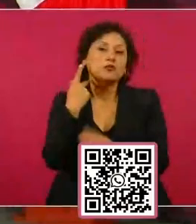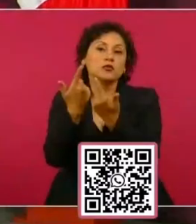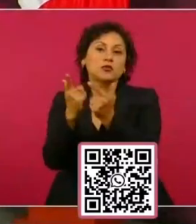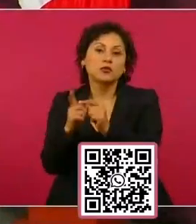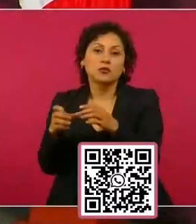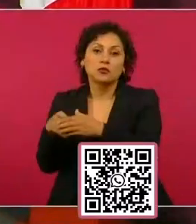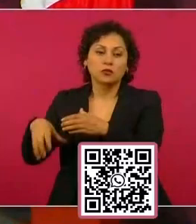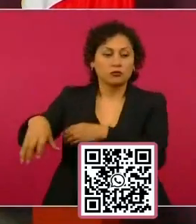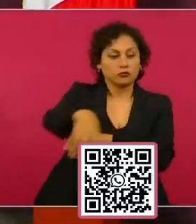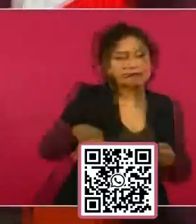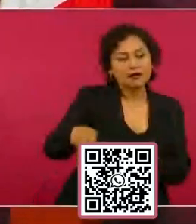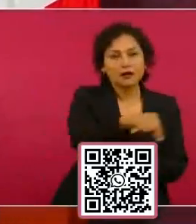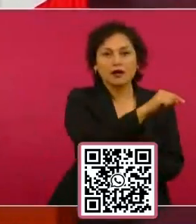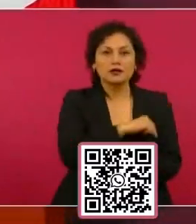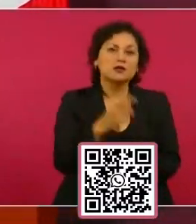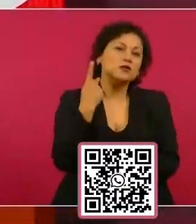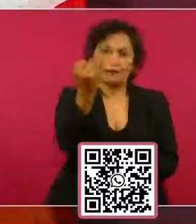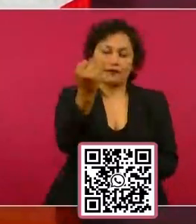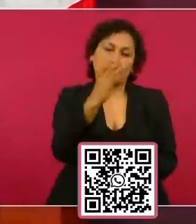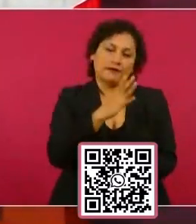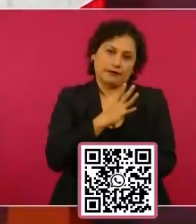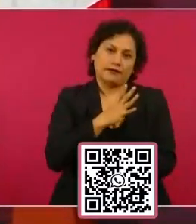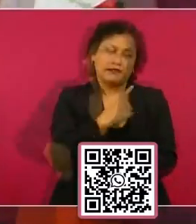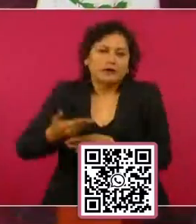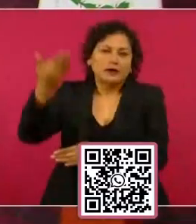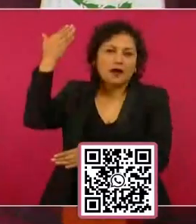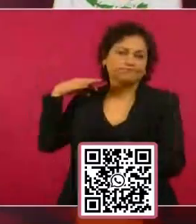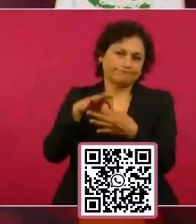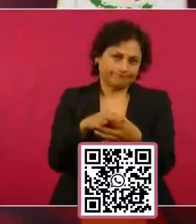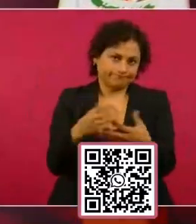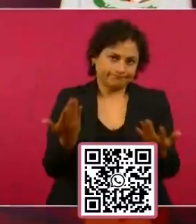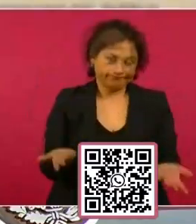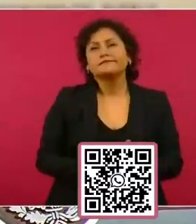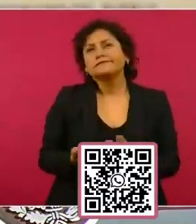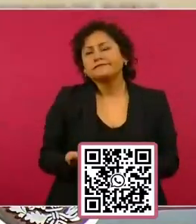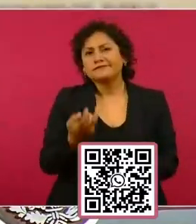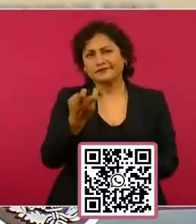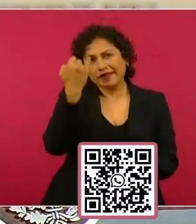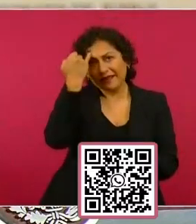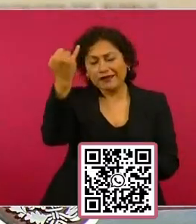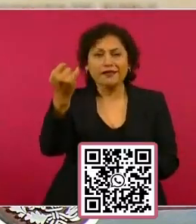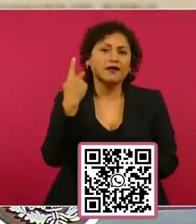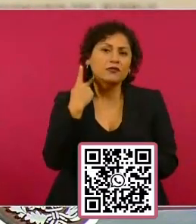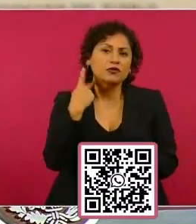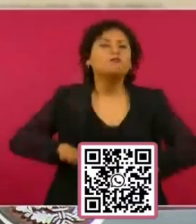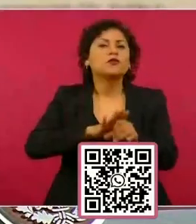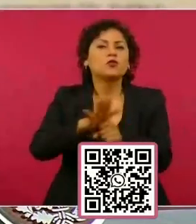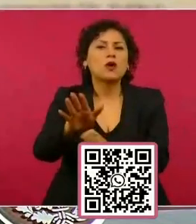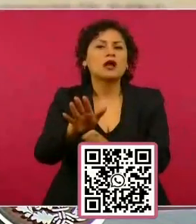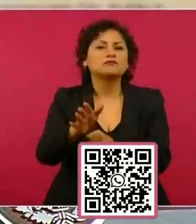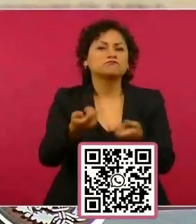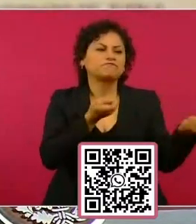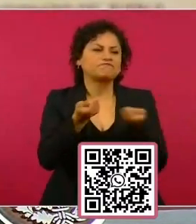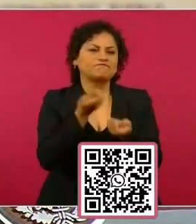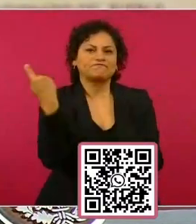hay ciertas políticas que se aplican de tiempo atrás que son muy injerencistas. Esto no es